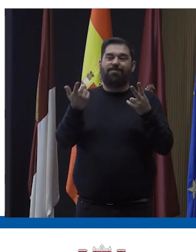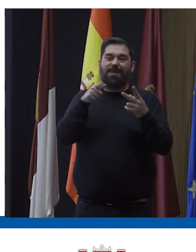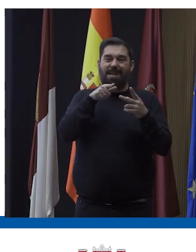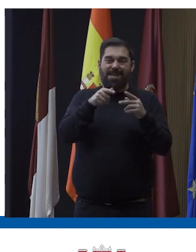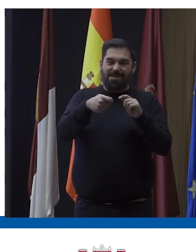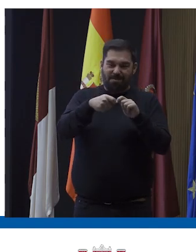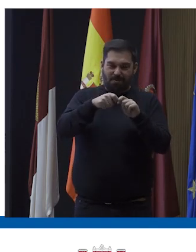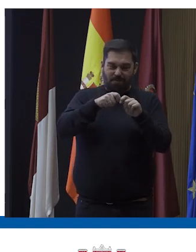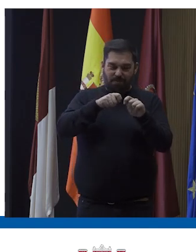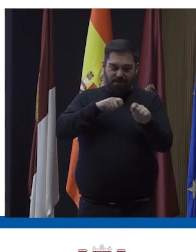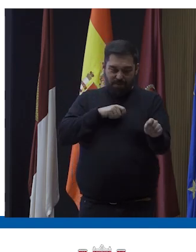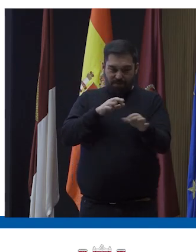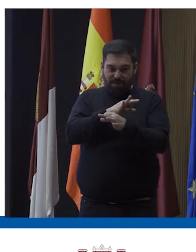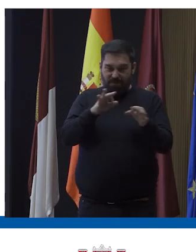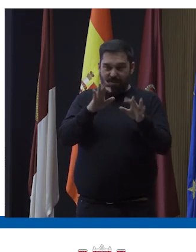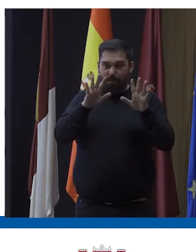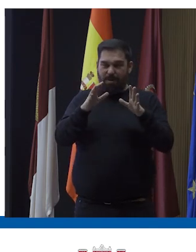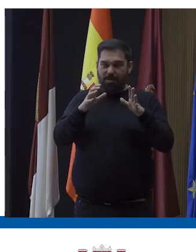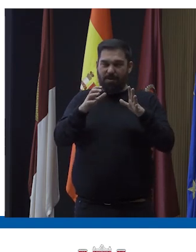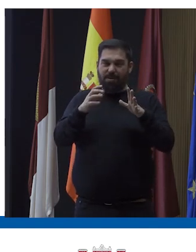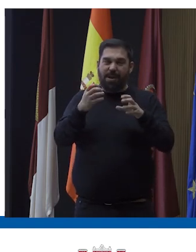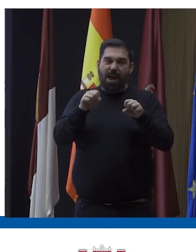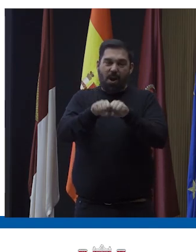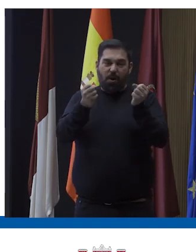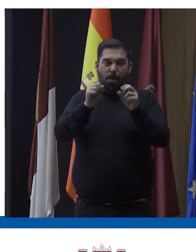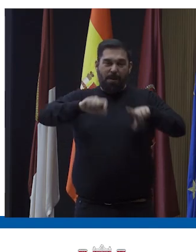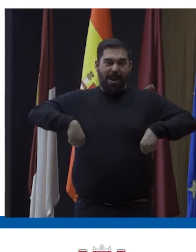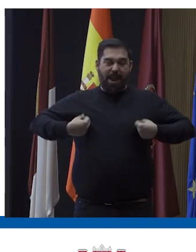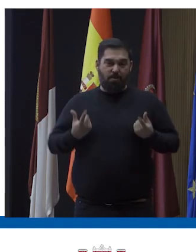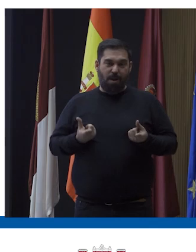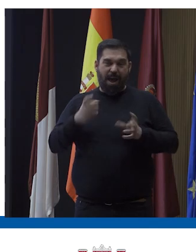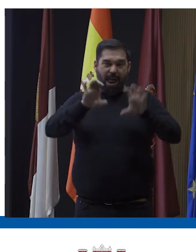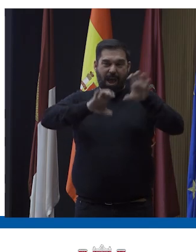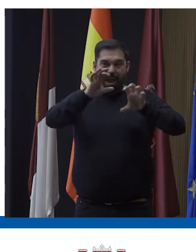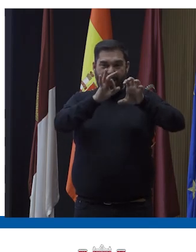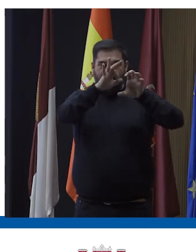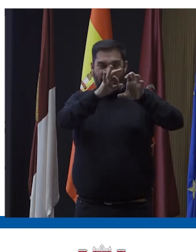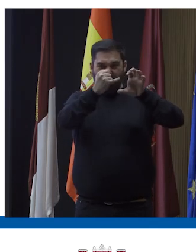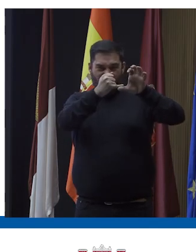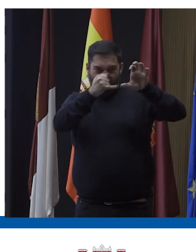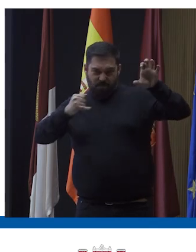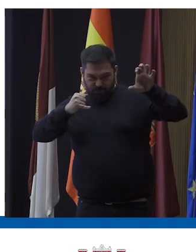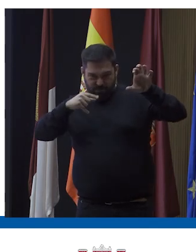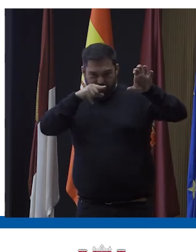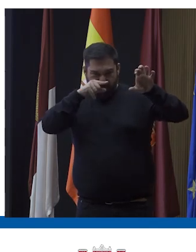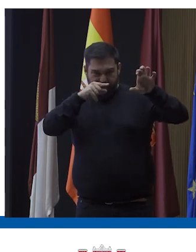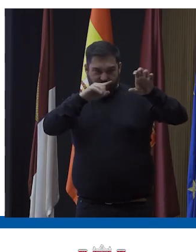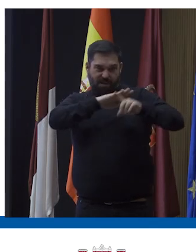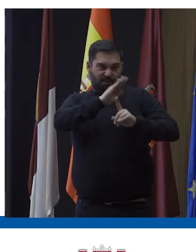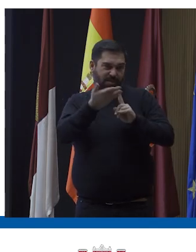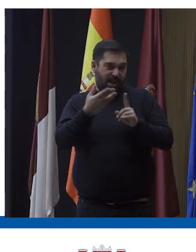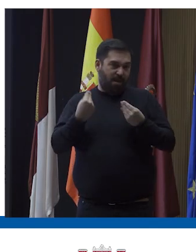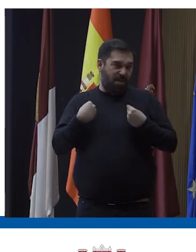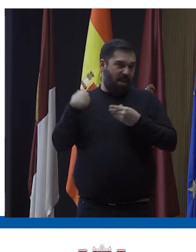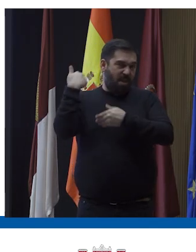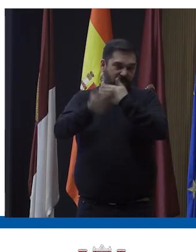por dónde se va a ir, pero si haces así se va hacia el ano y entonces la catástrofe para toda la vida. Entonces, bueno, pues la